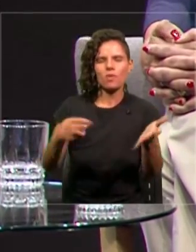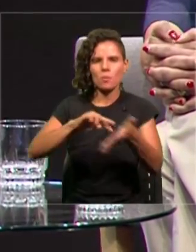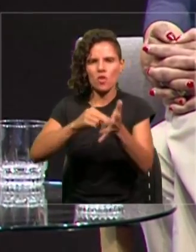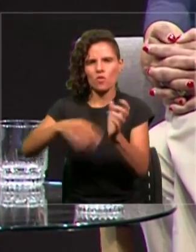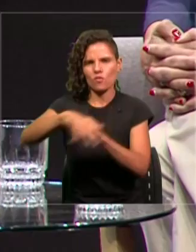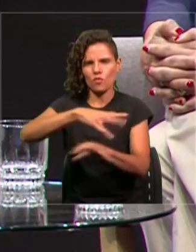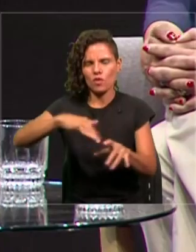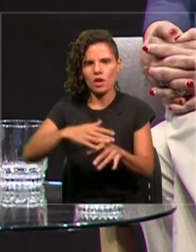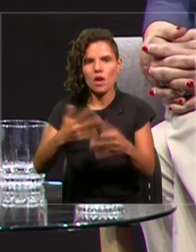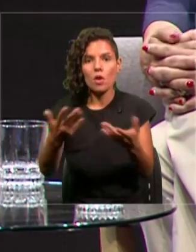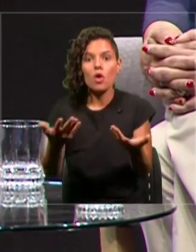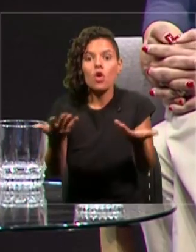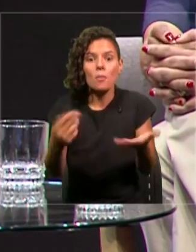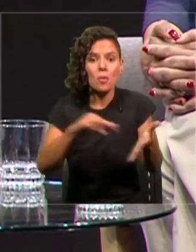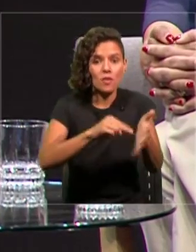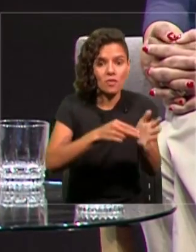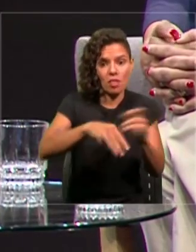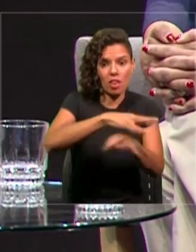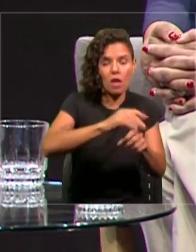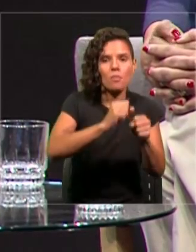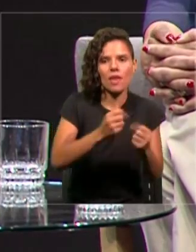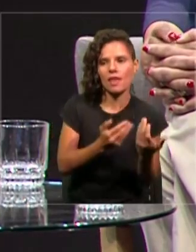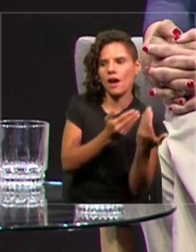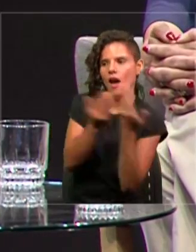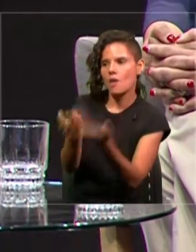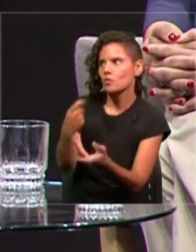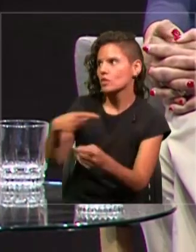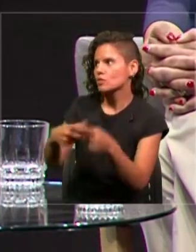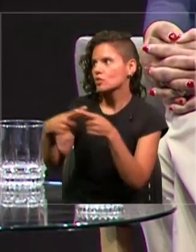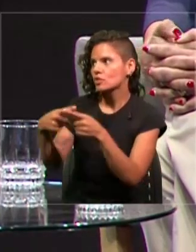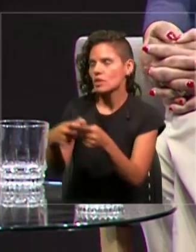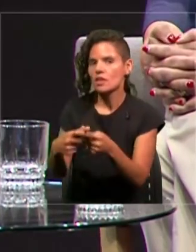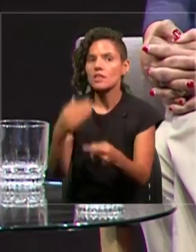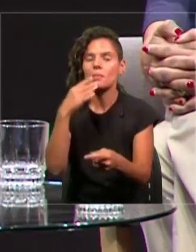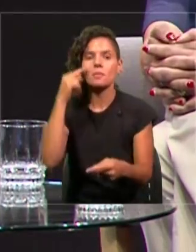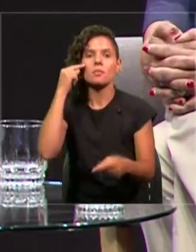el conflicto? Y luego hay otra línea también, que podríamos conversarlo después,